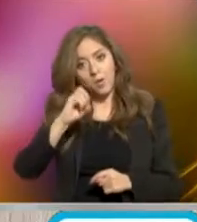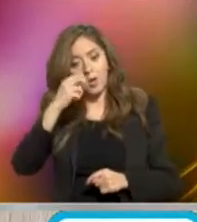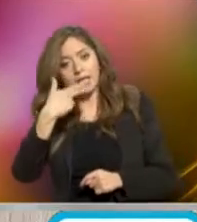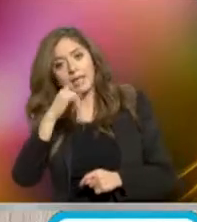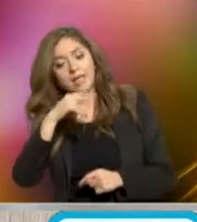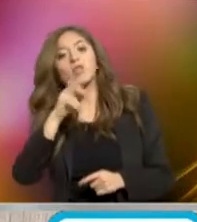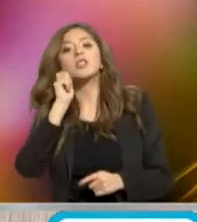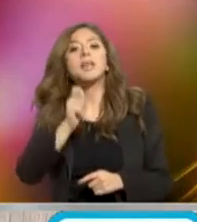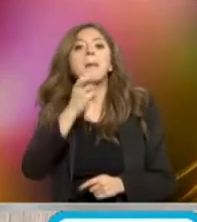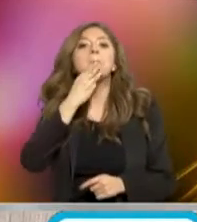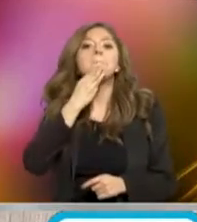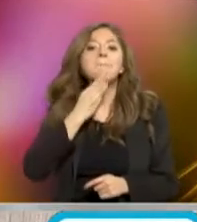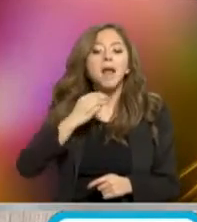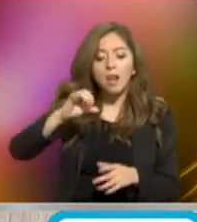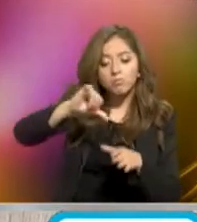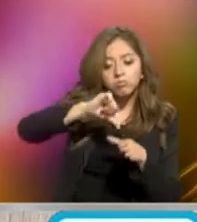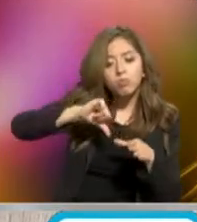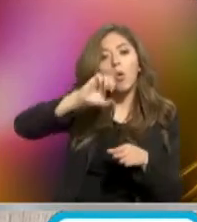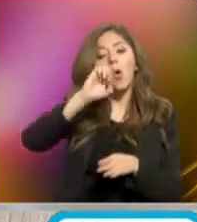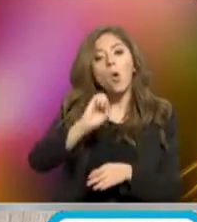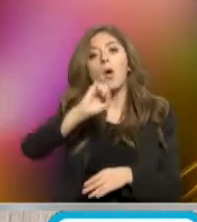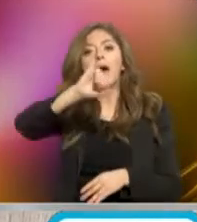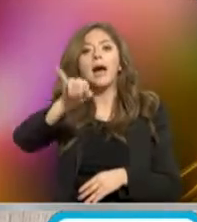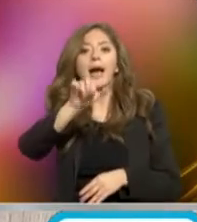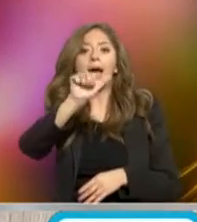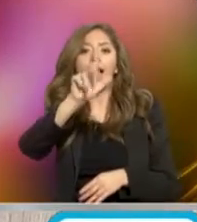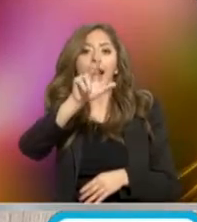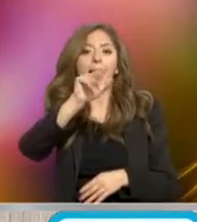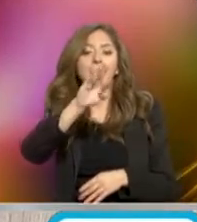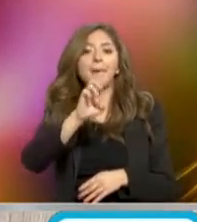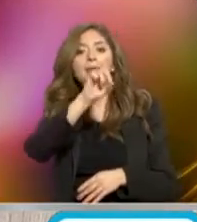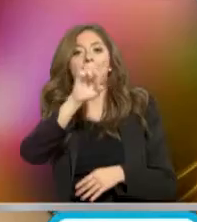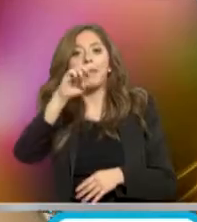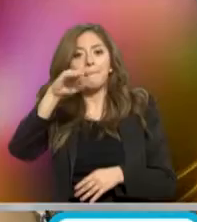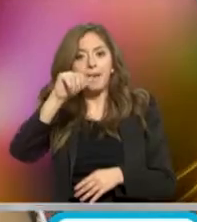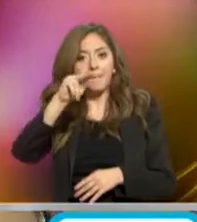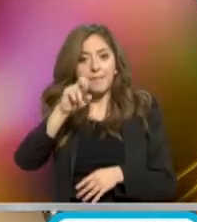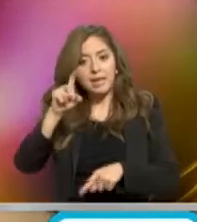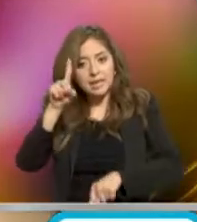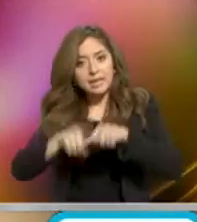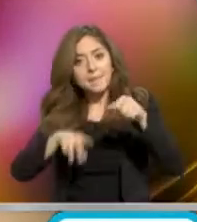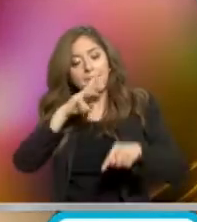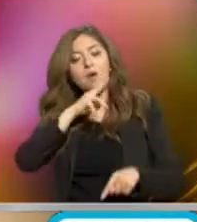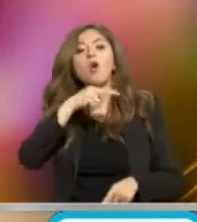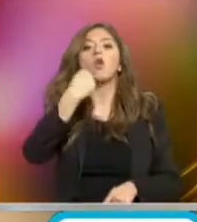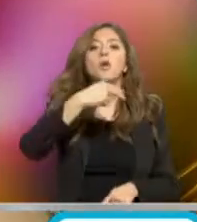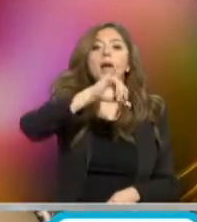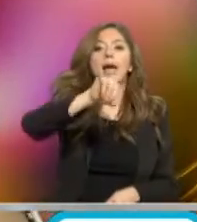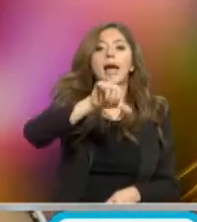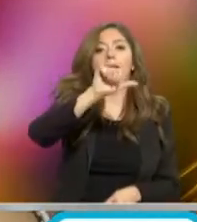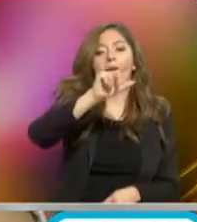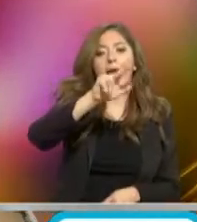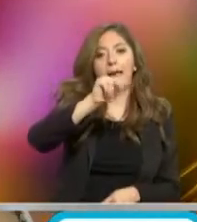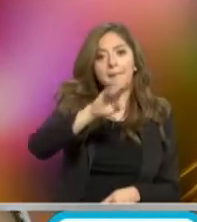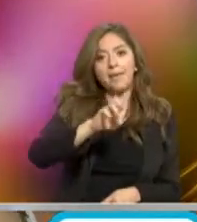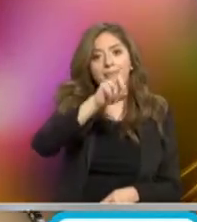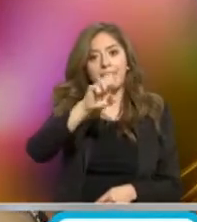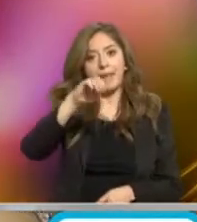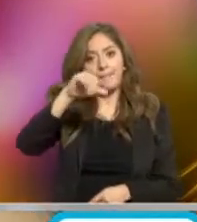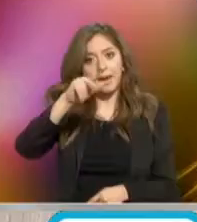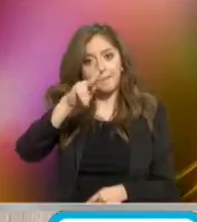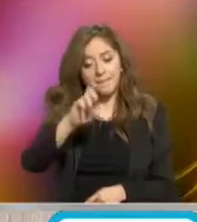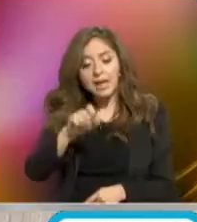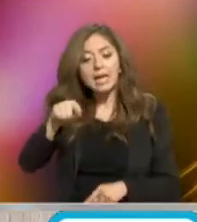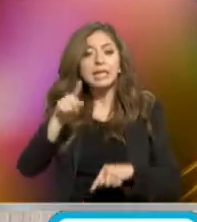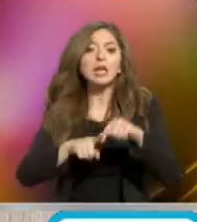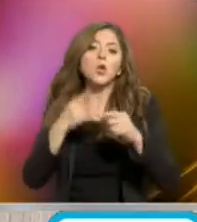típico jarabe de maple que consumimos por un poco de un jarabe de agave. Ah, y entonces delicioso. no tiene tanto carbohidrato y es